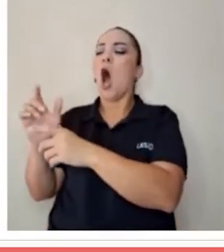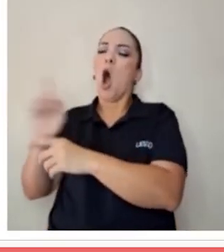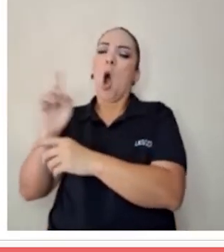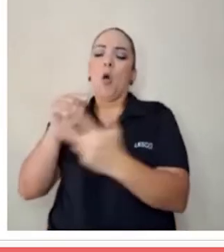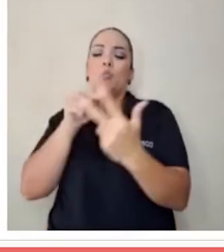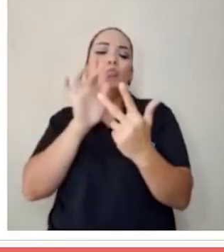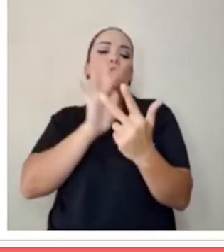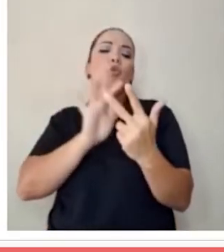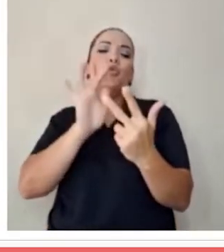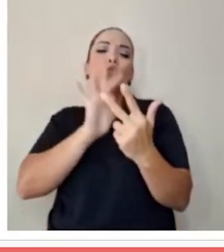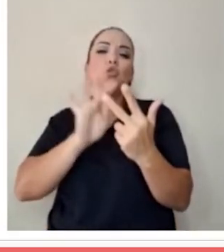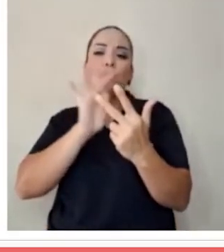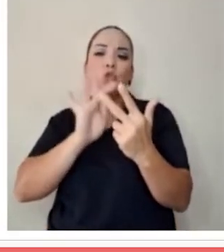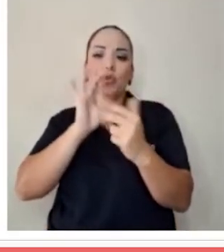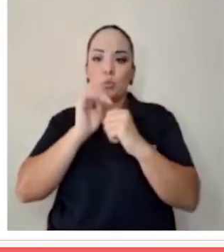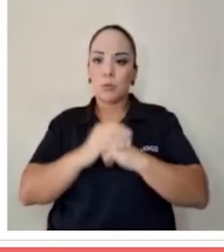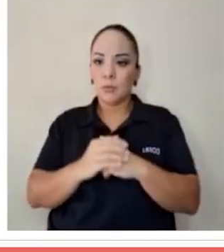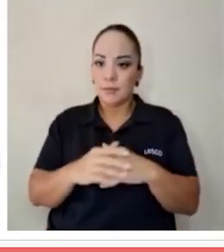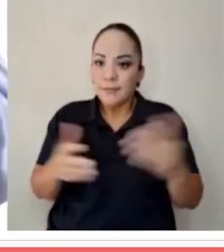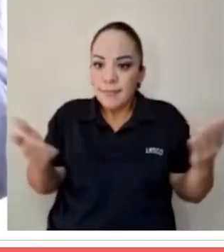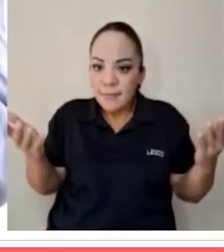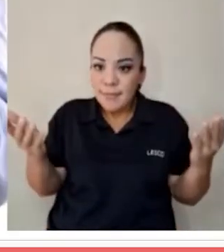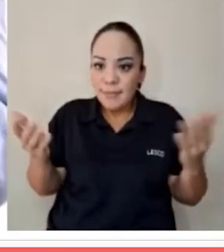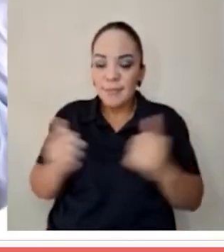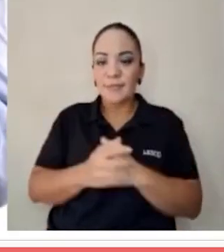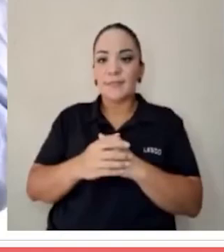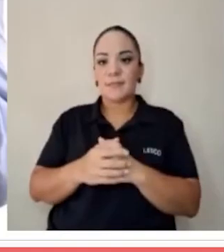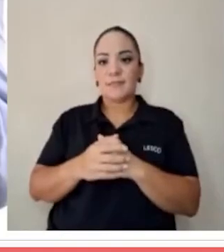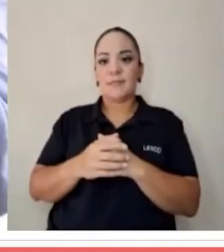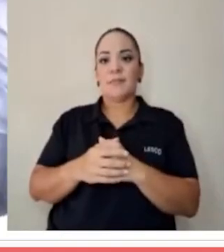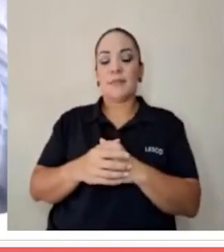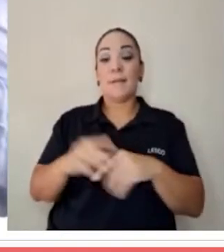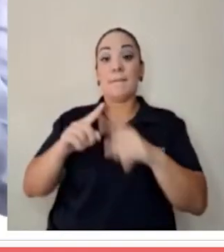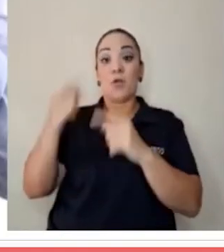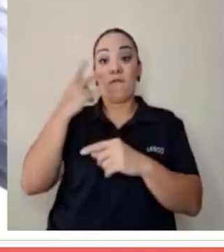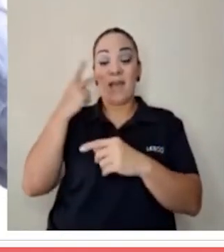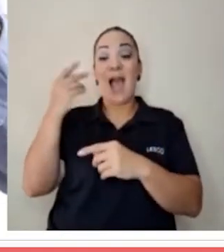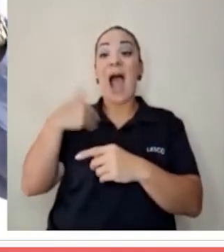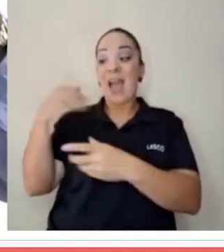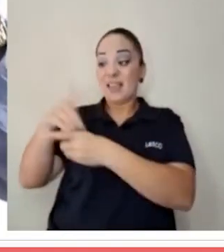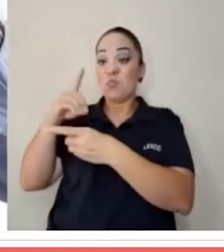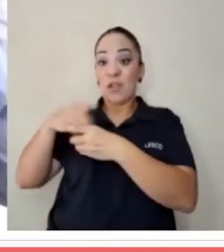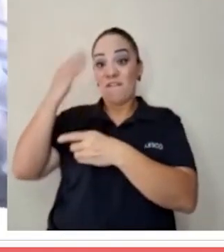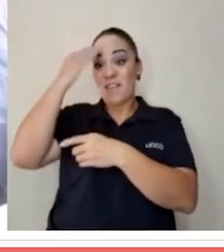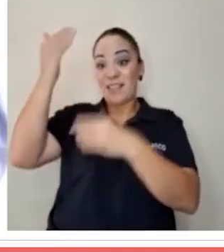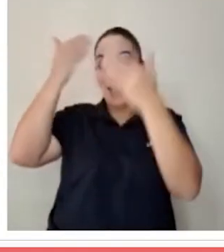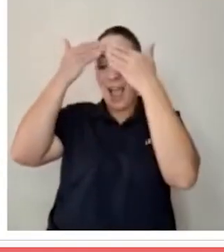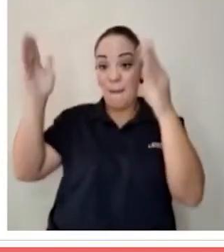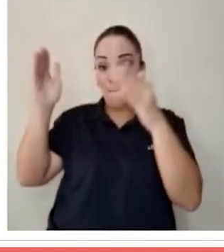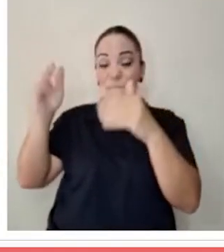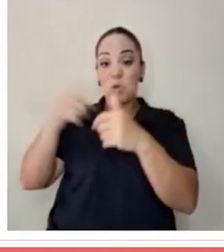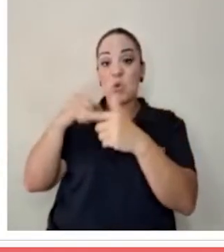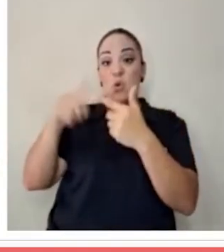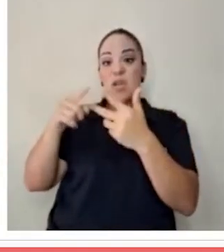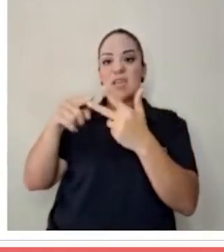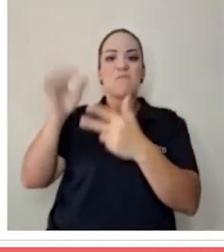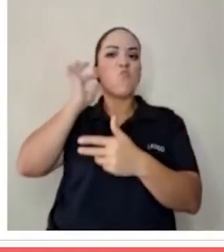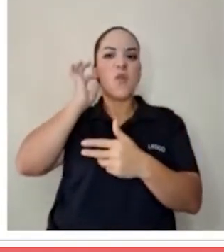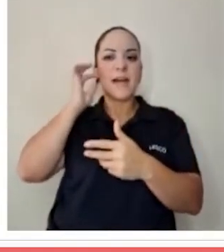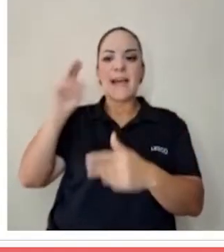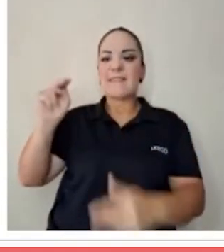Pobrecitos y los que dicen como los diputados de frente amplio y la nefasta gloria